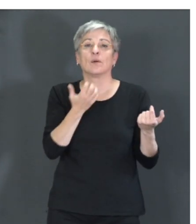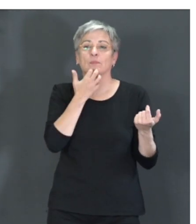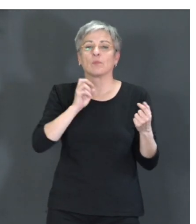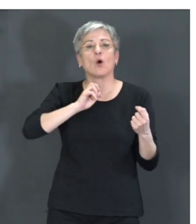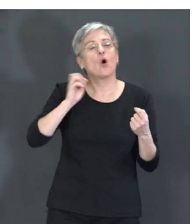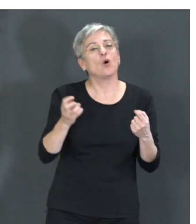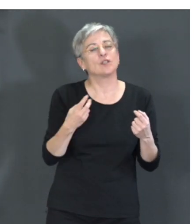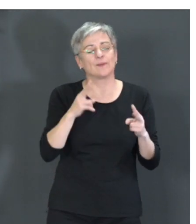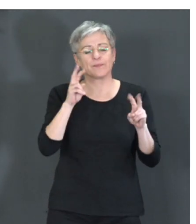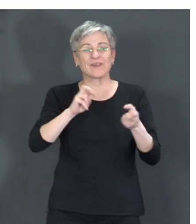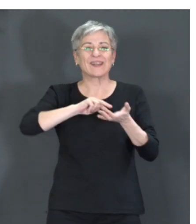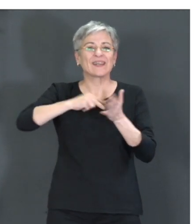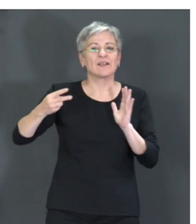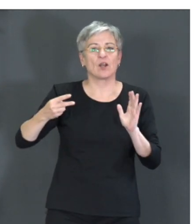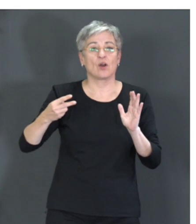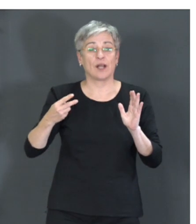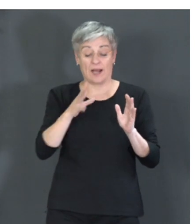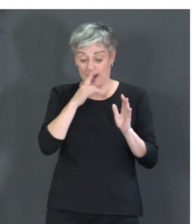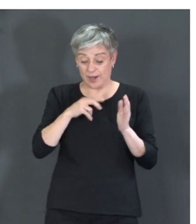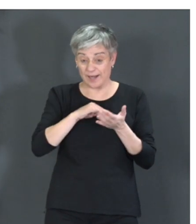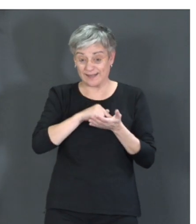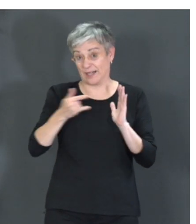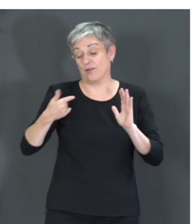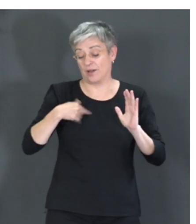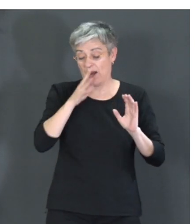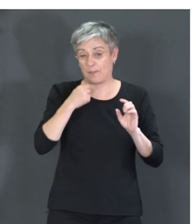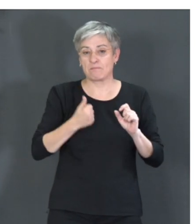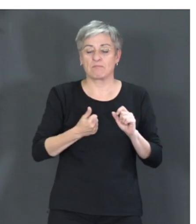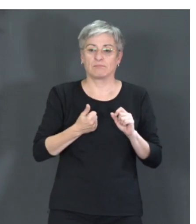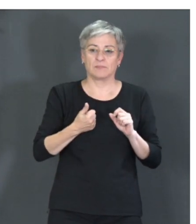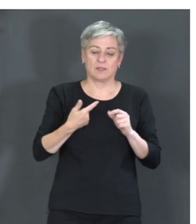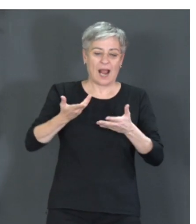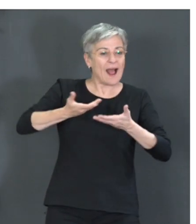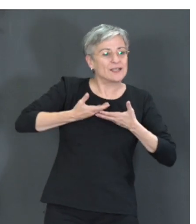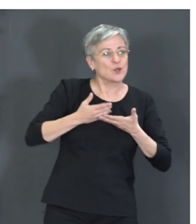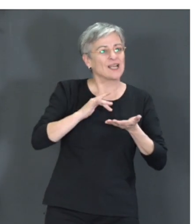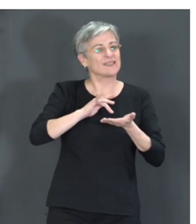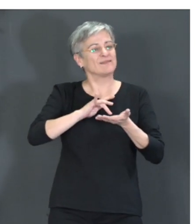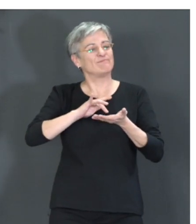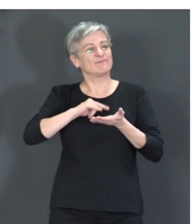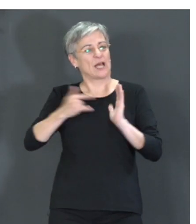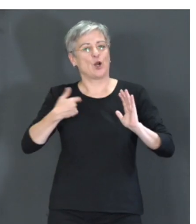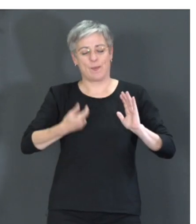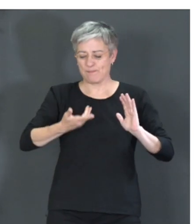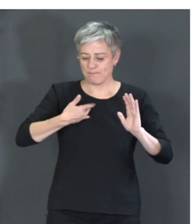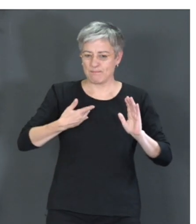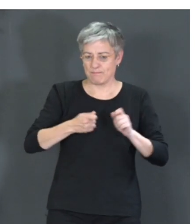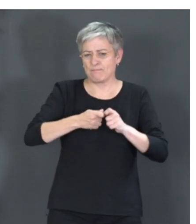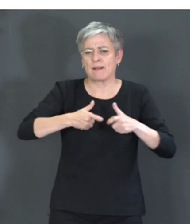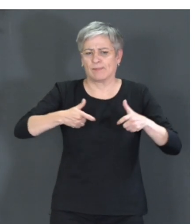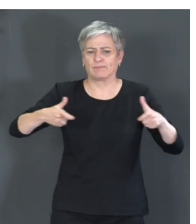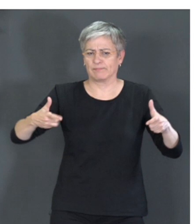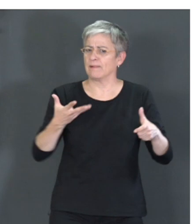del tema de la tecnología, ¿no? Afortunadamente cada vez tenemos más ayudas tecnológicas en ese sentido,